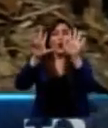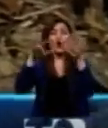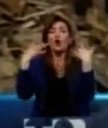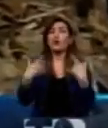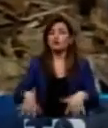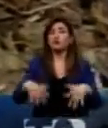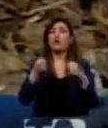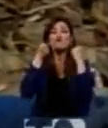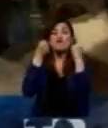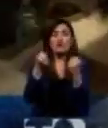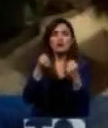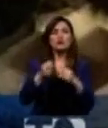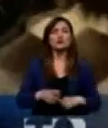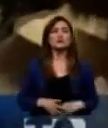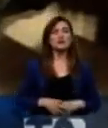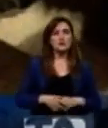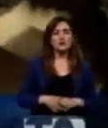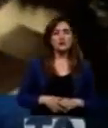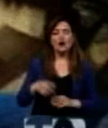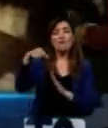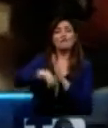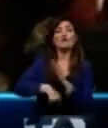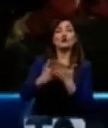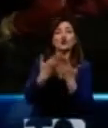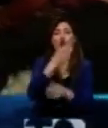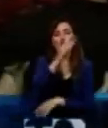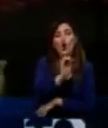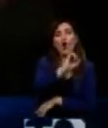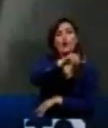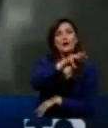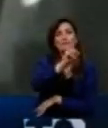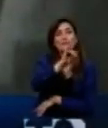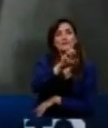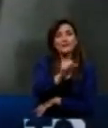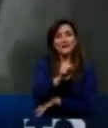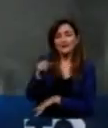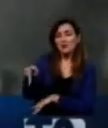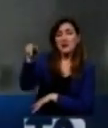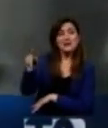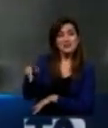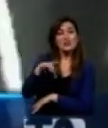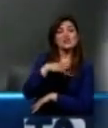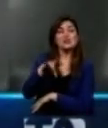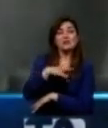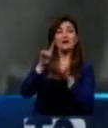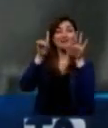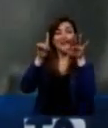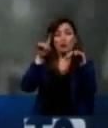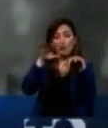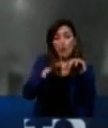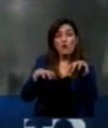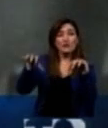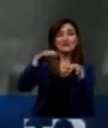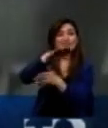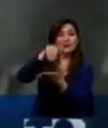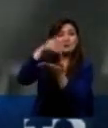en la escala de Richter, para ser exactos, con epicentro en Cojimíes y Pedernales. Fue sentido con intensidad en 6 provincias, pero